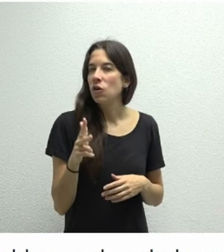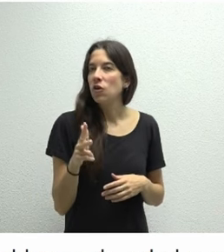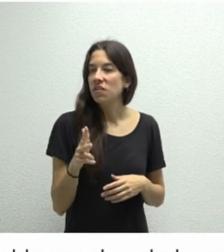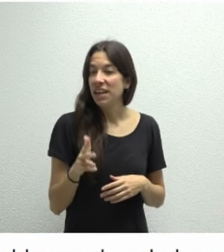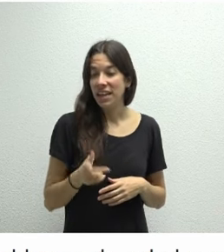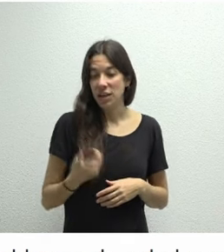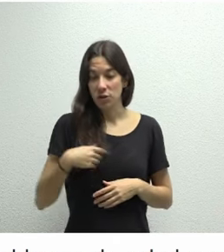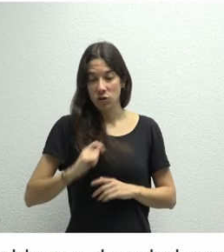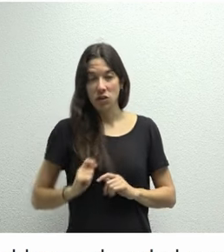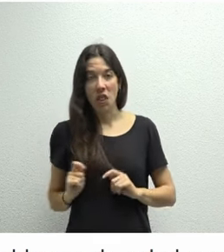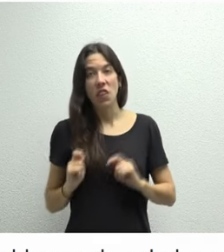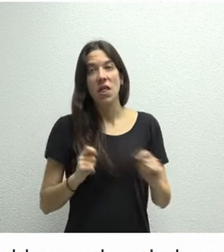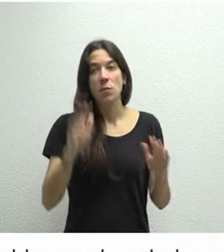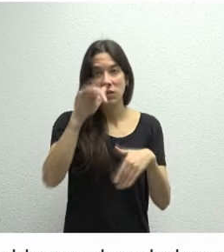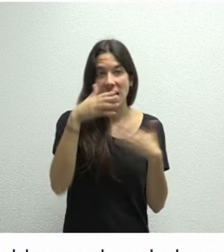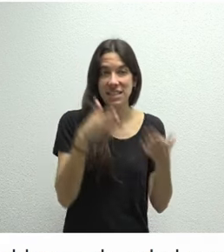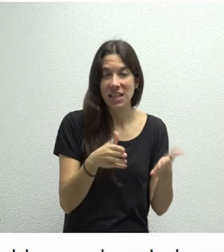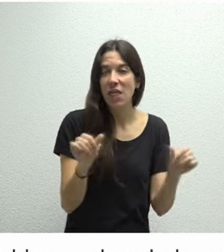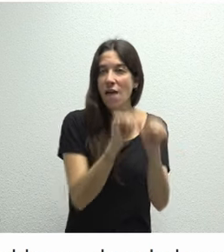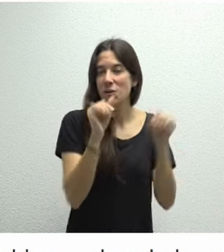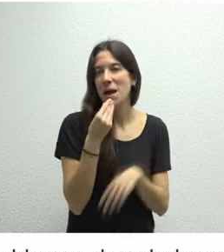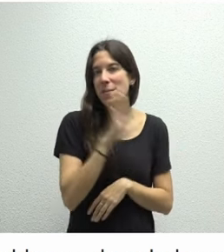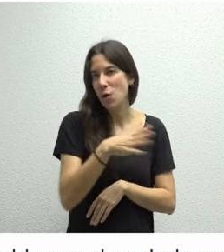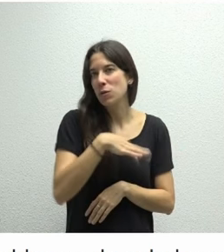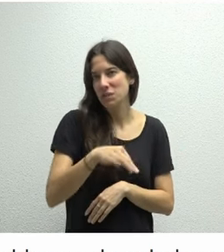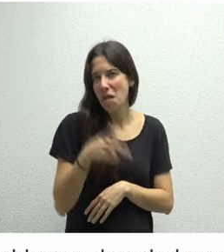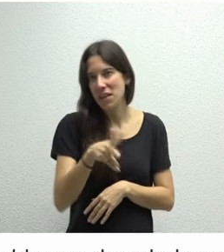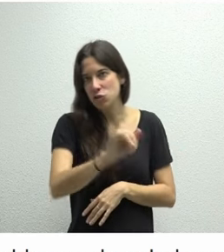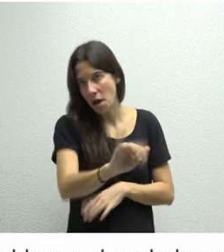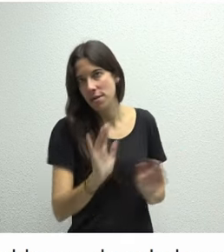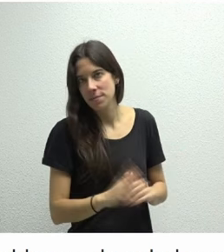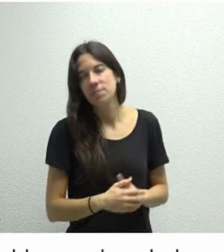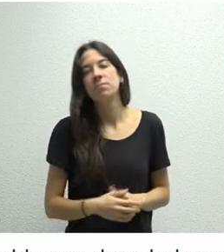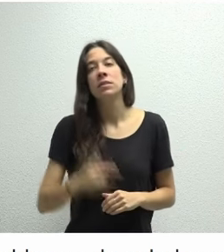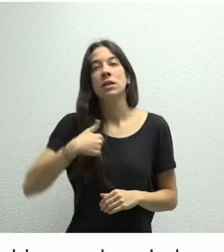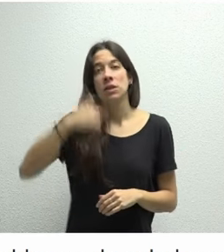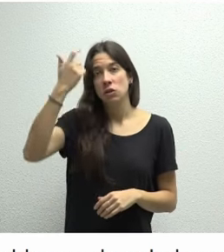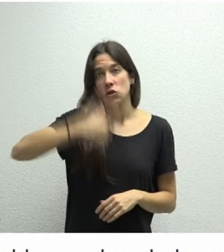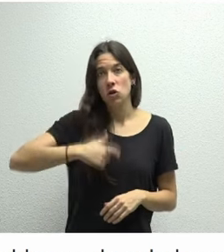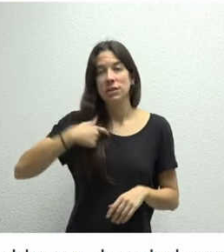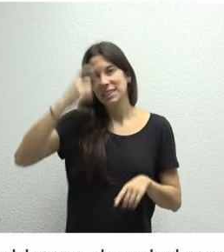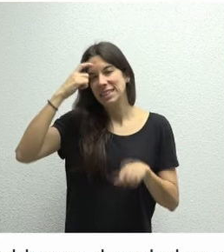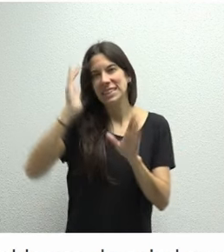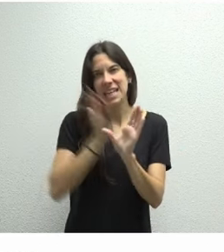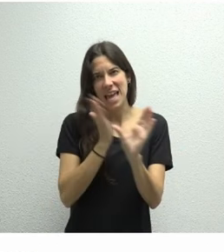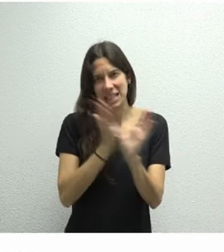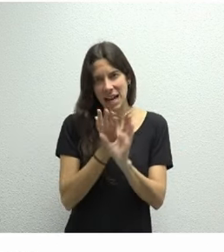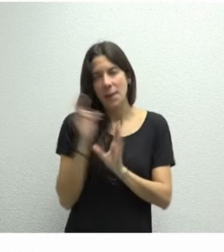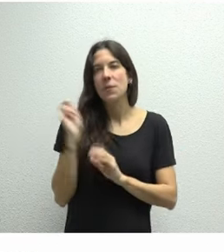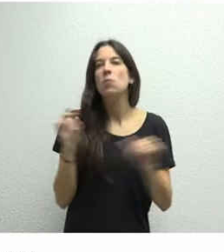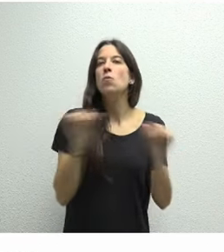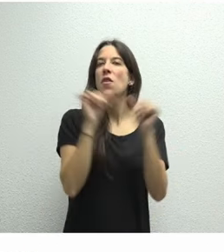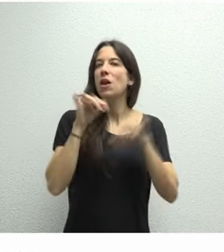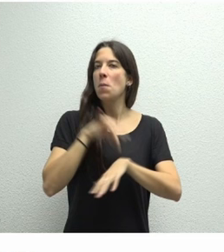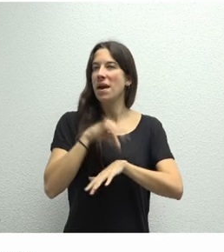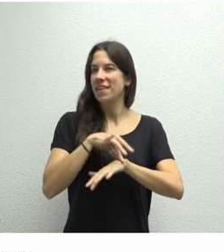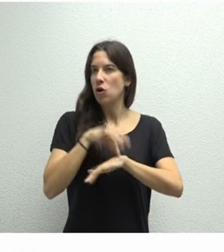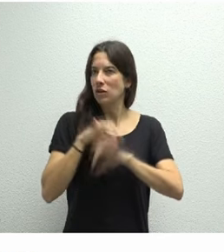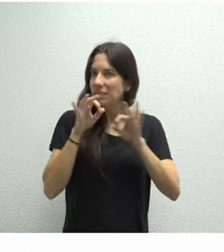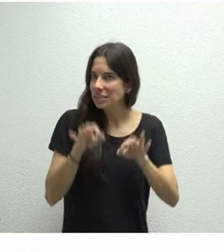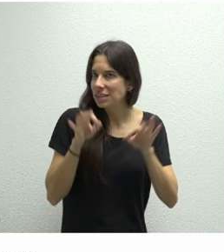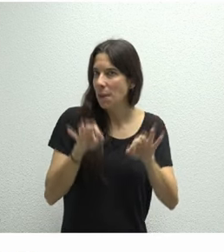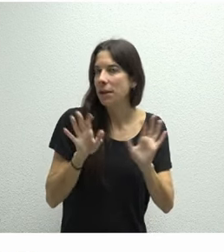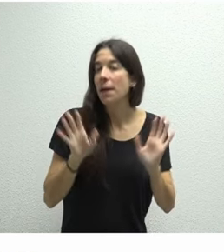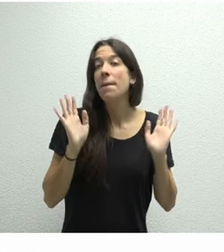les demos esa asistencia de la mejor manera yo soy psiquiatra vengo de un modelo médico pero siempre he dado en mi